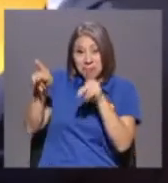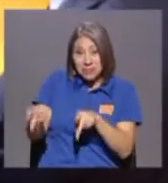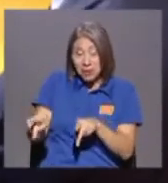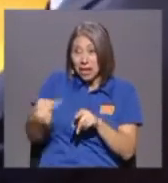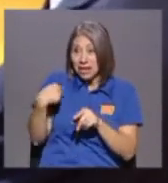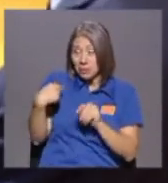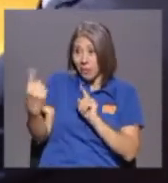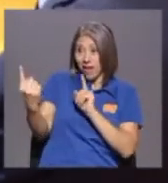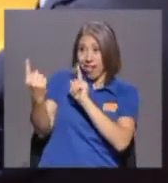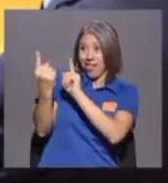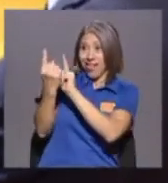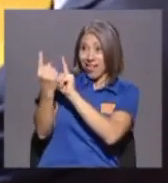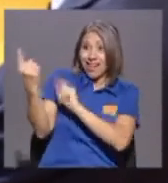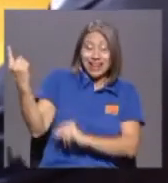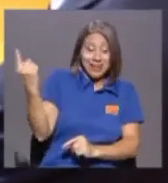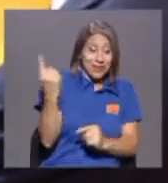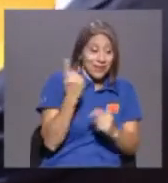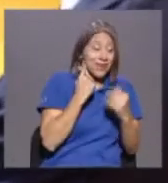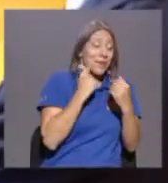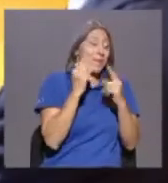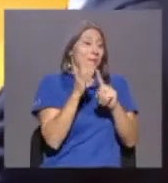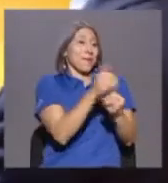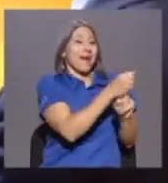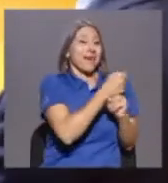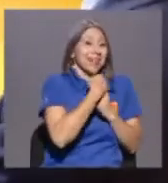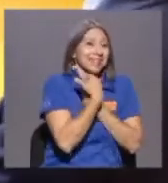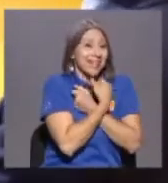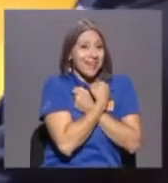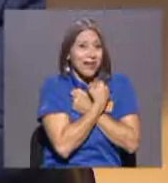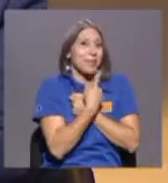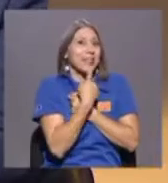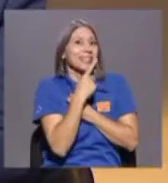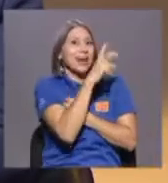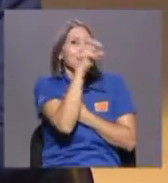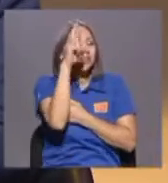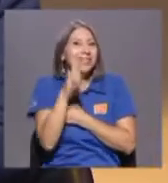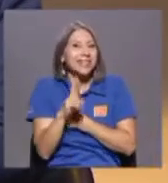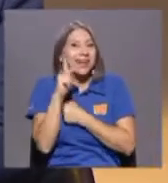me decía, Costa Rica, un país sin ejército.